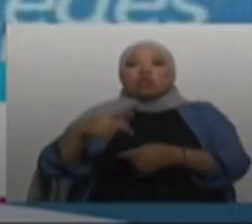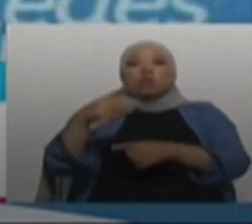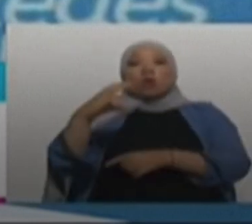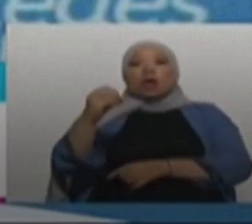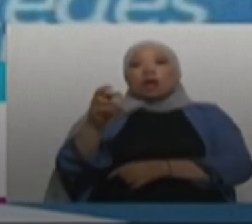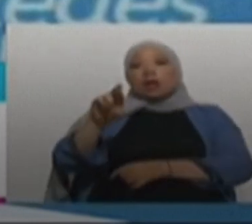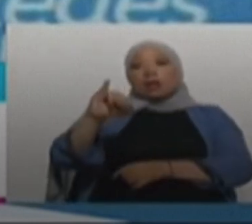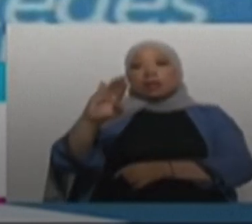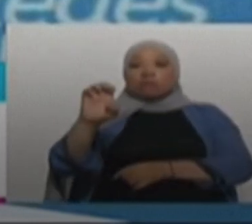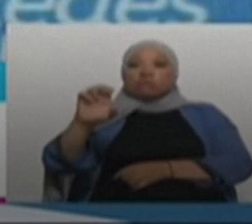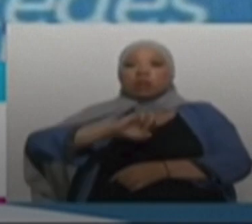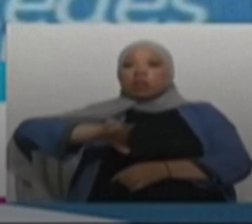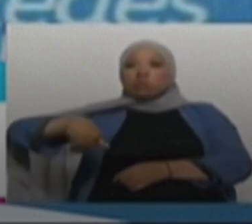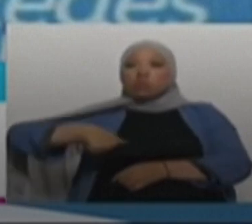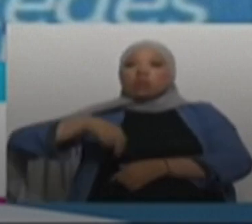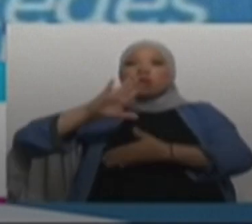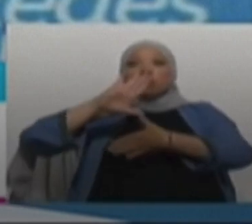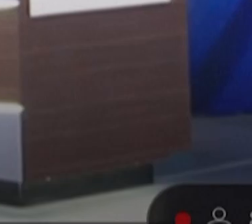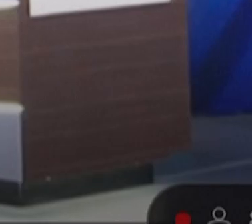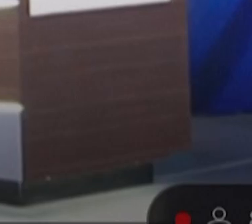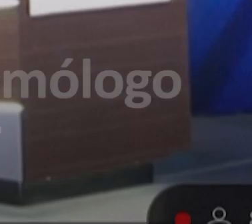es nuestra América.